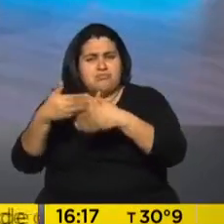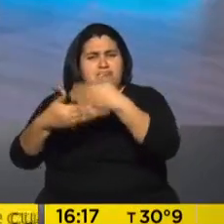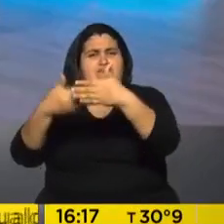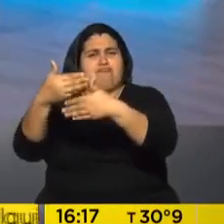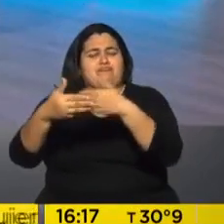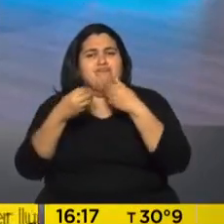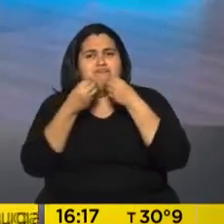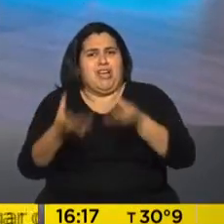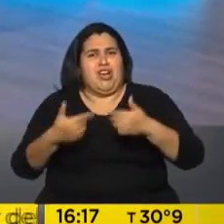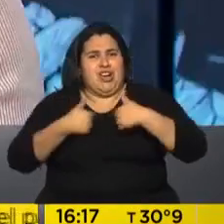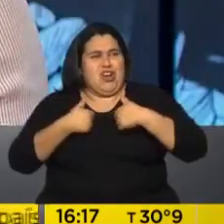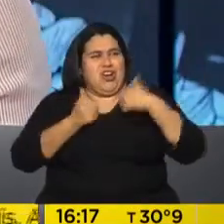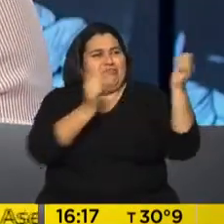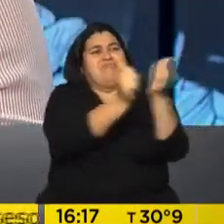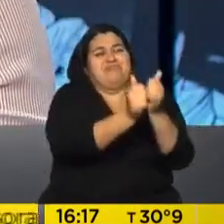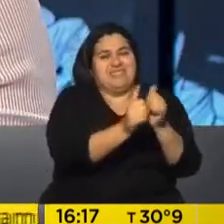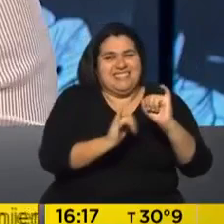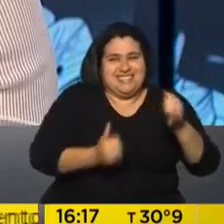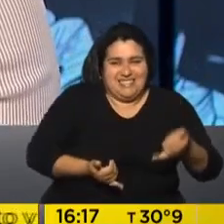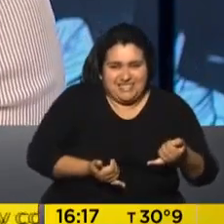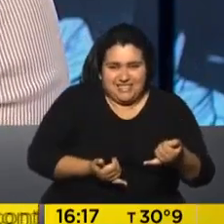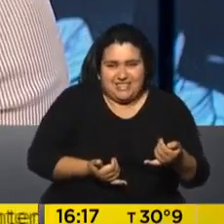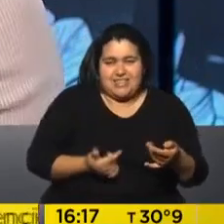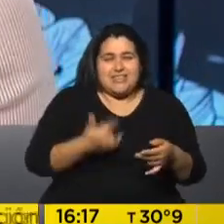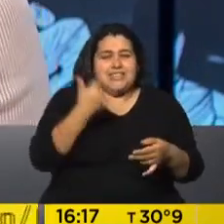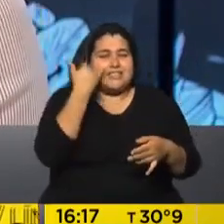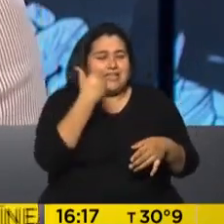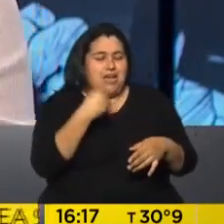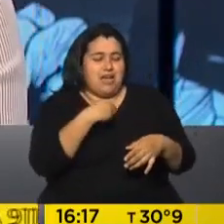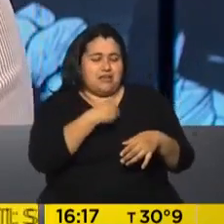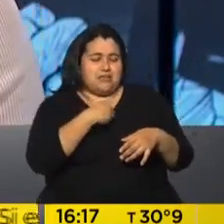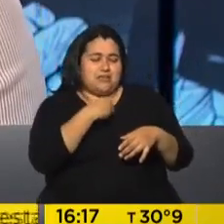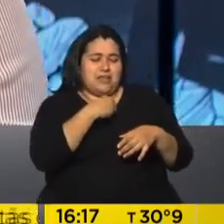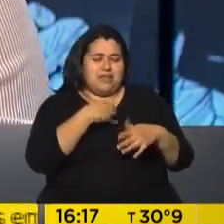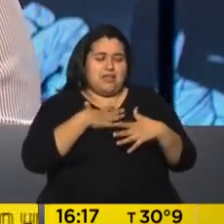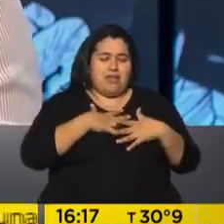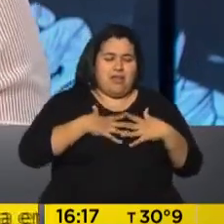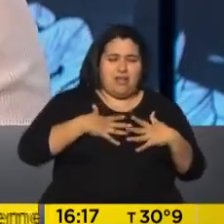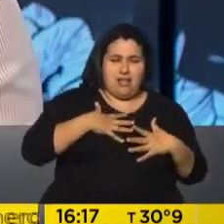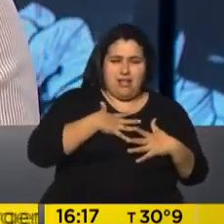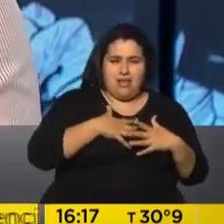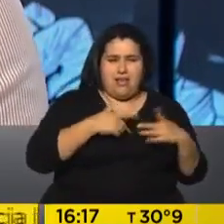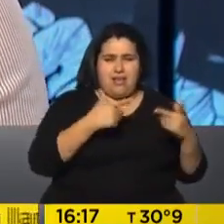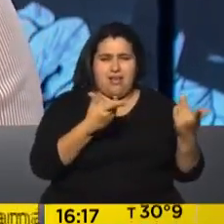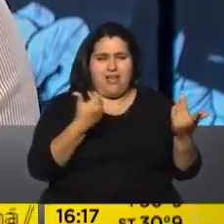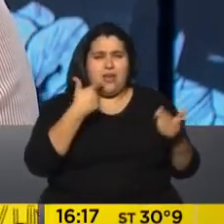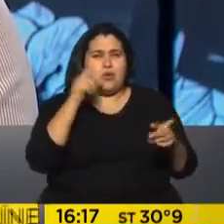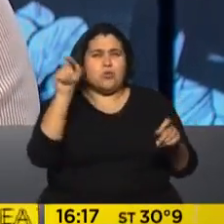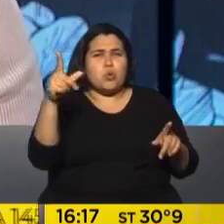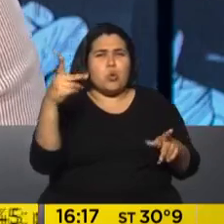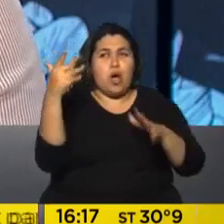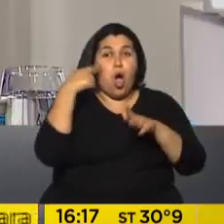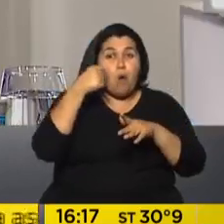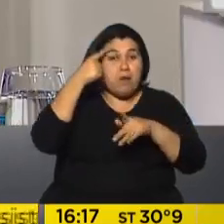me sentía enredada en... Yo ya me había empezado a dar cuenta de que algo no estaba bien, de que sus palabras no eran las correctas